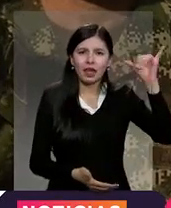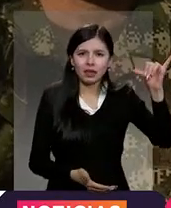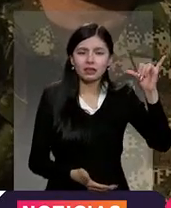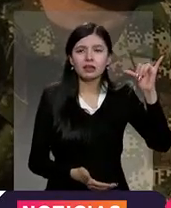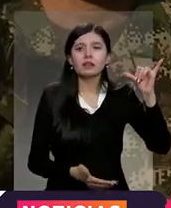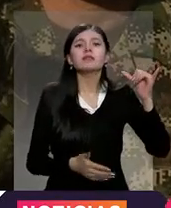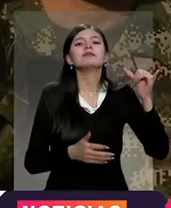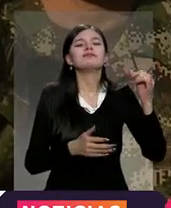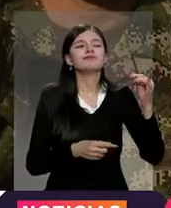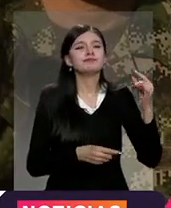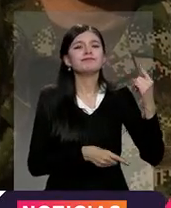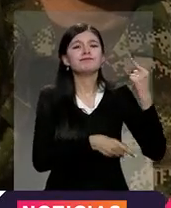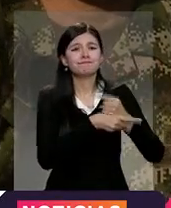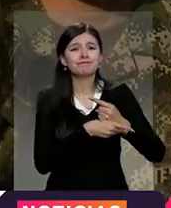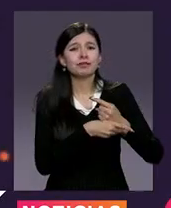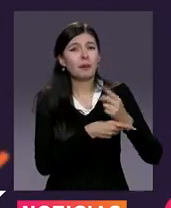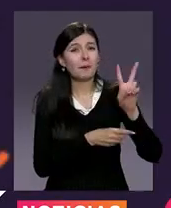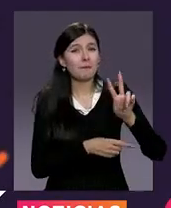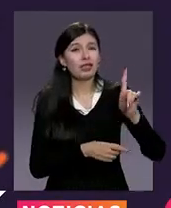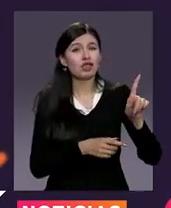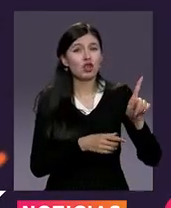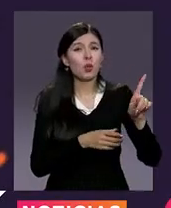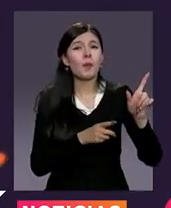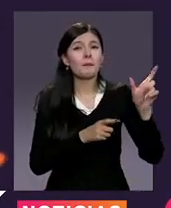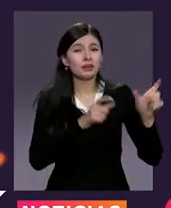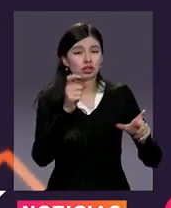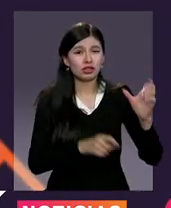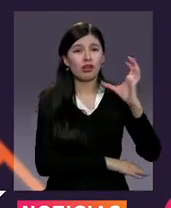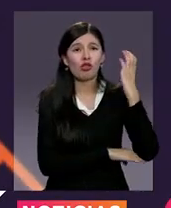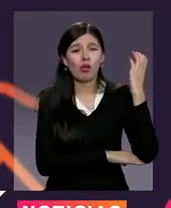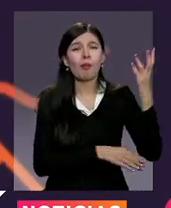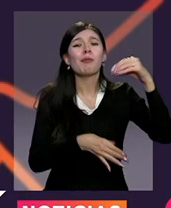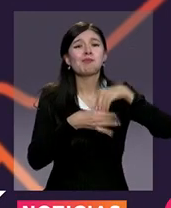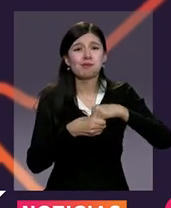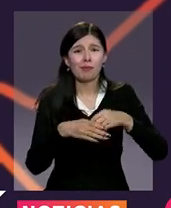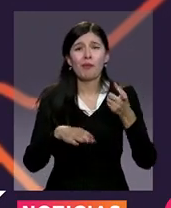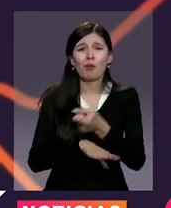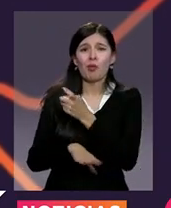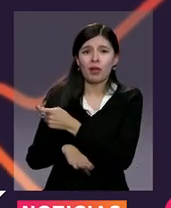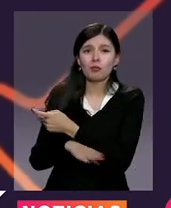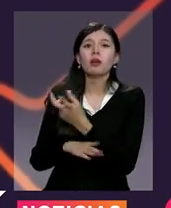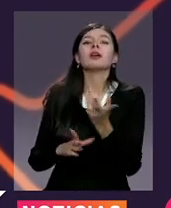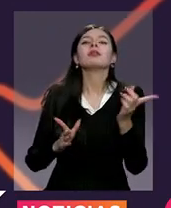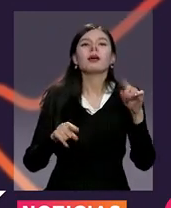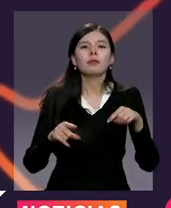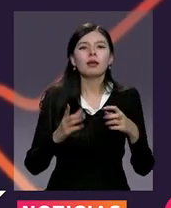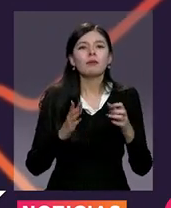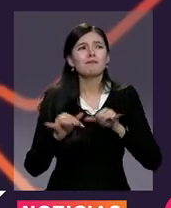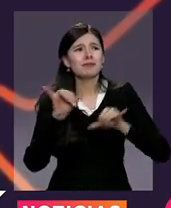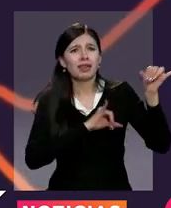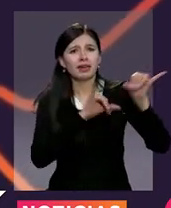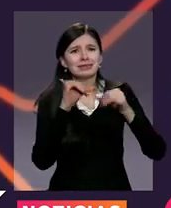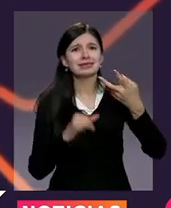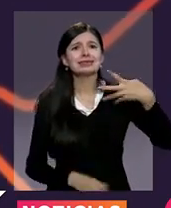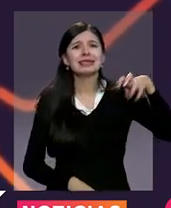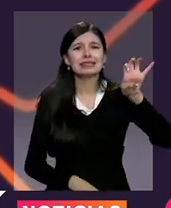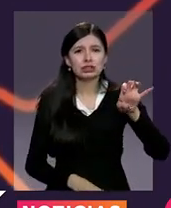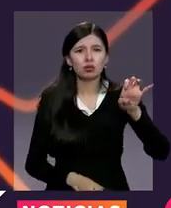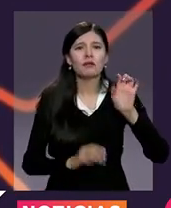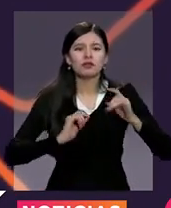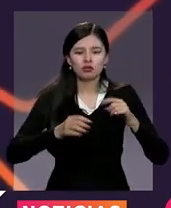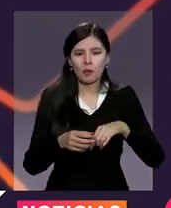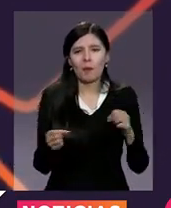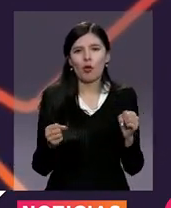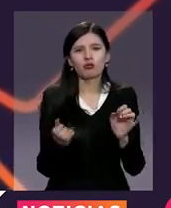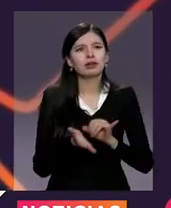confirman 21 colombianos implicados en el magnicidio y 19 tiquetes adquiridos para viajar desde Bogotá. Además, según el director